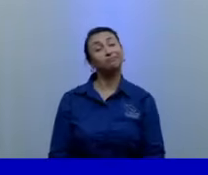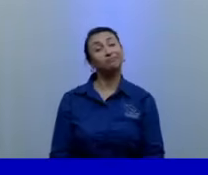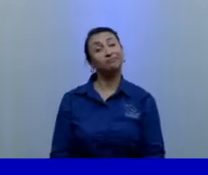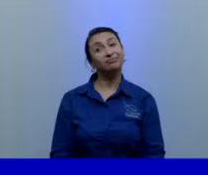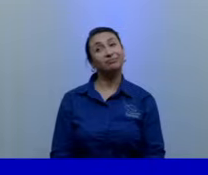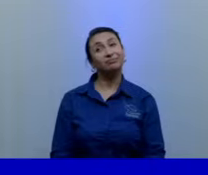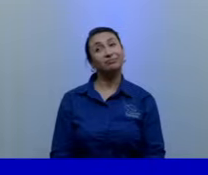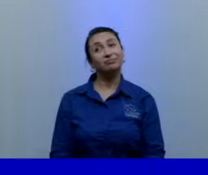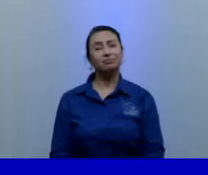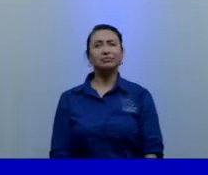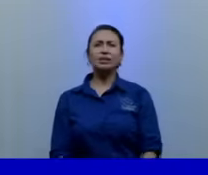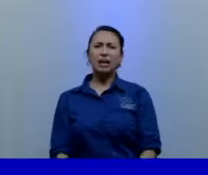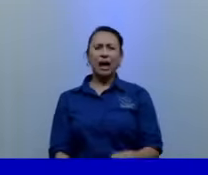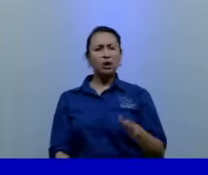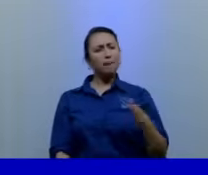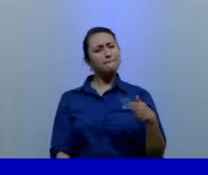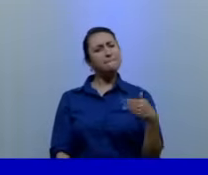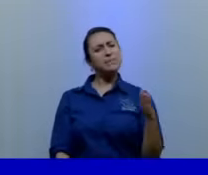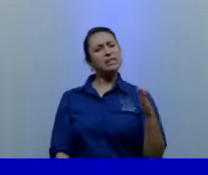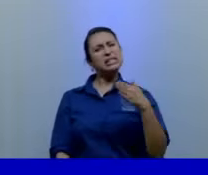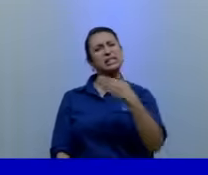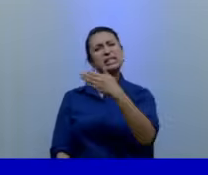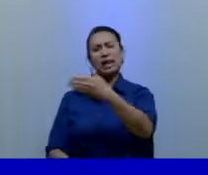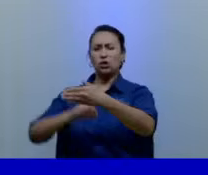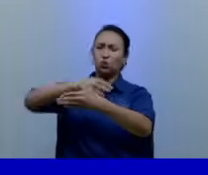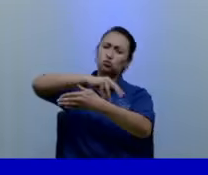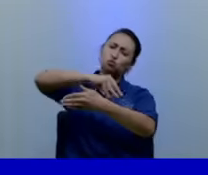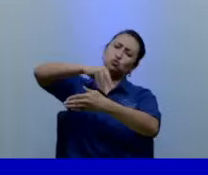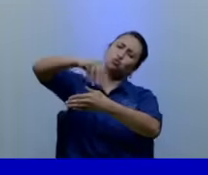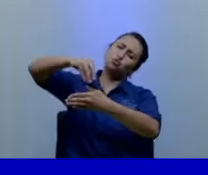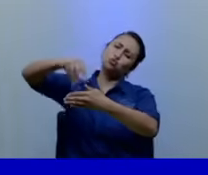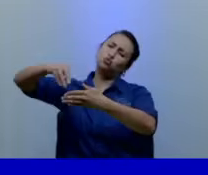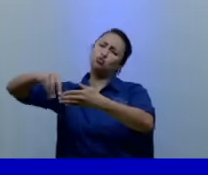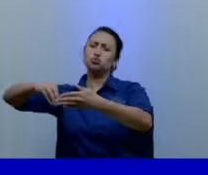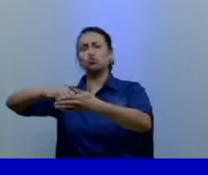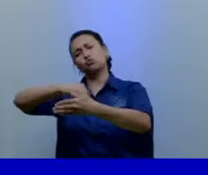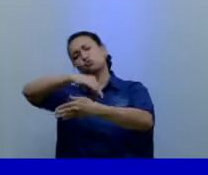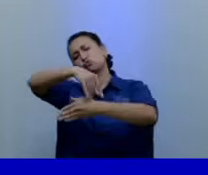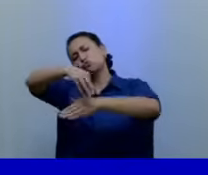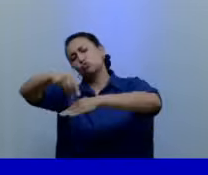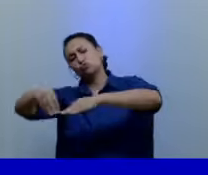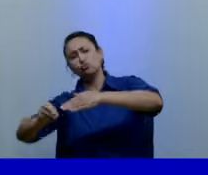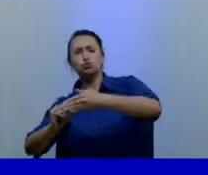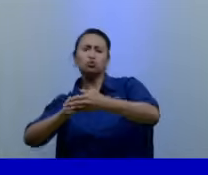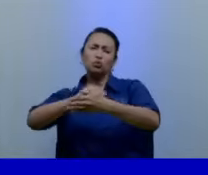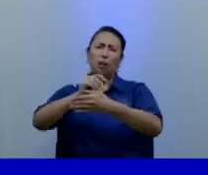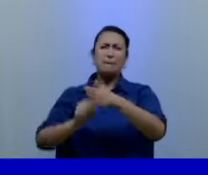¿Cómo es que se llama ese pescado que le echan tanta sal y que dura como todo hasta que se acaba?